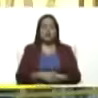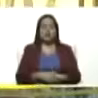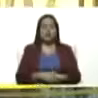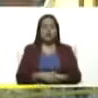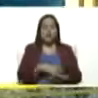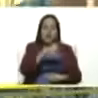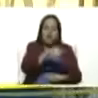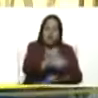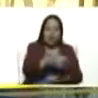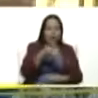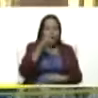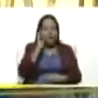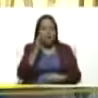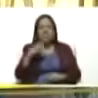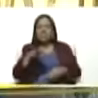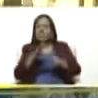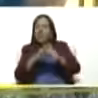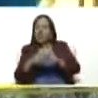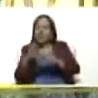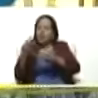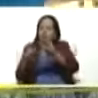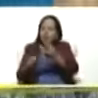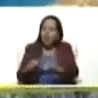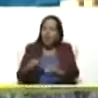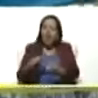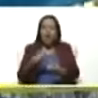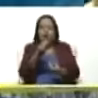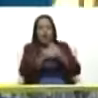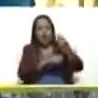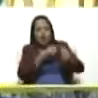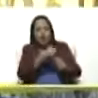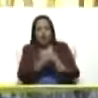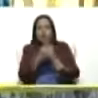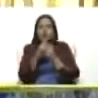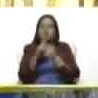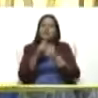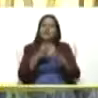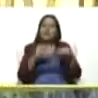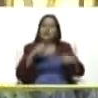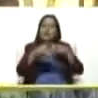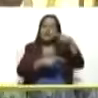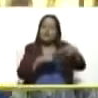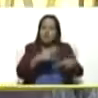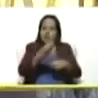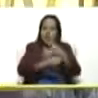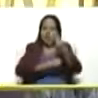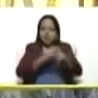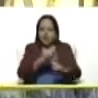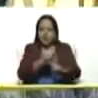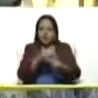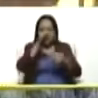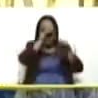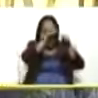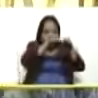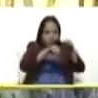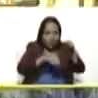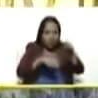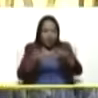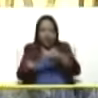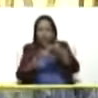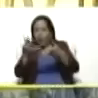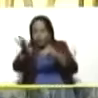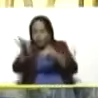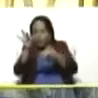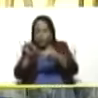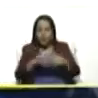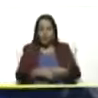pues, del café. ¿Dónde lo tostó? ¿Cómo lo tostó? Además de todo el proceso que hace el productor, del almacenamiento, de la cosecha. Más que